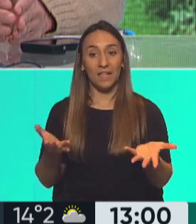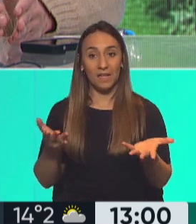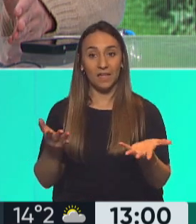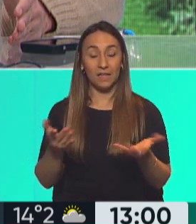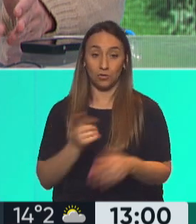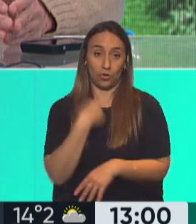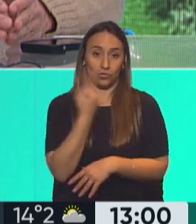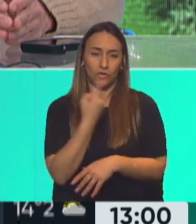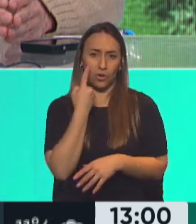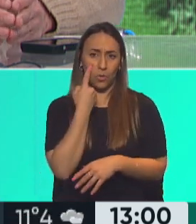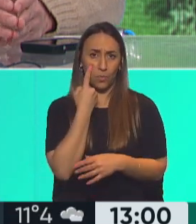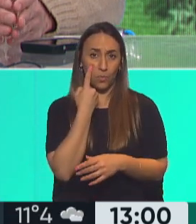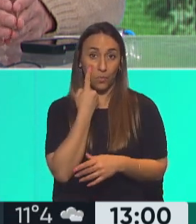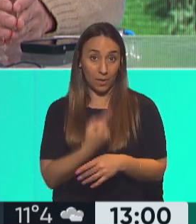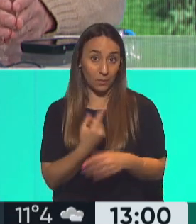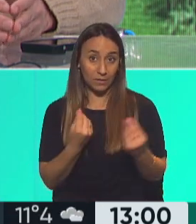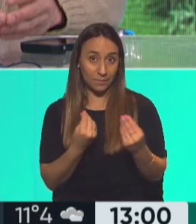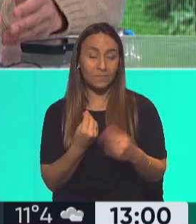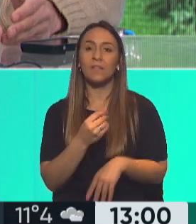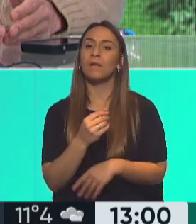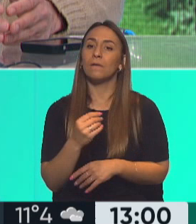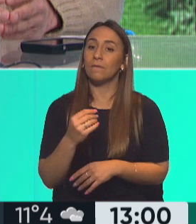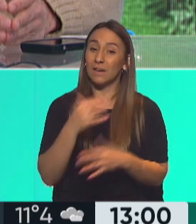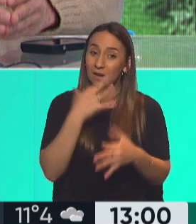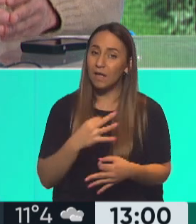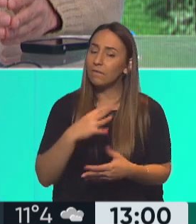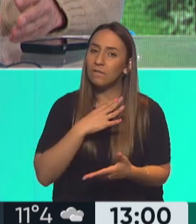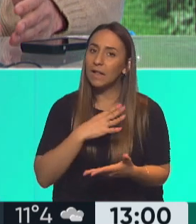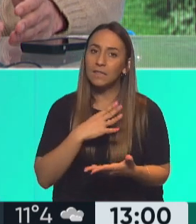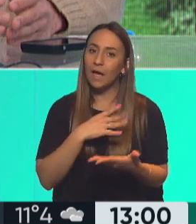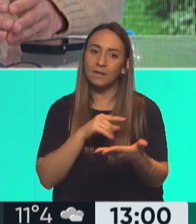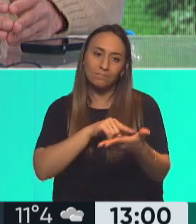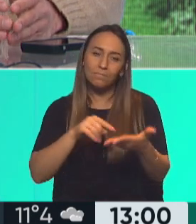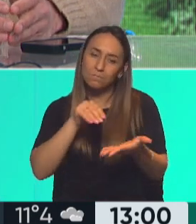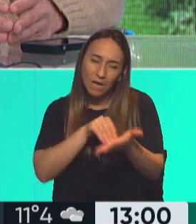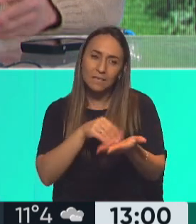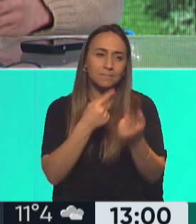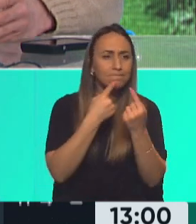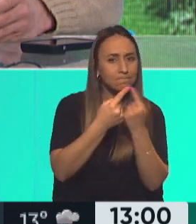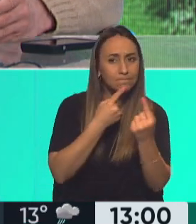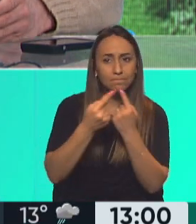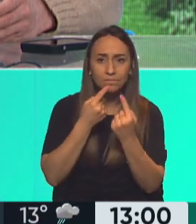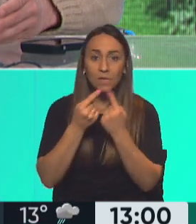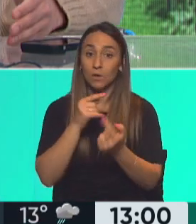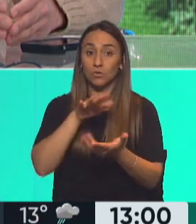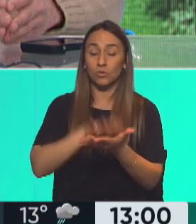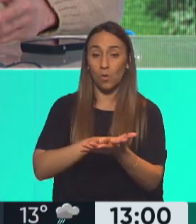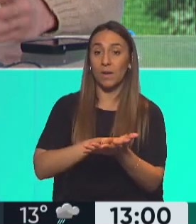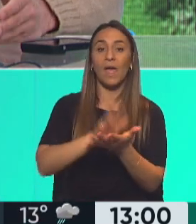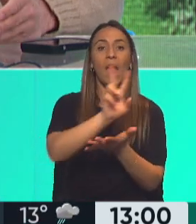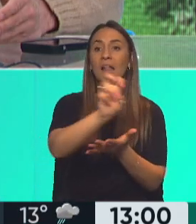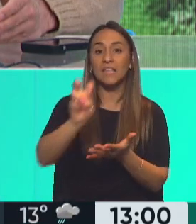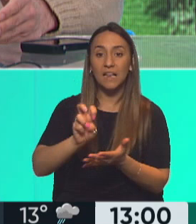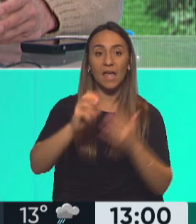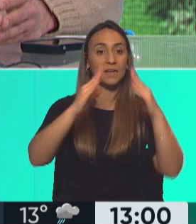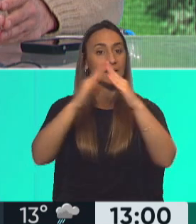lo que vemos ahí es que lo que faltan también son mayores números, son mayores censos en base al alquiler en la Argentina, claro, en base a las